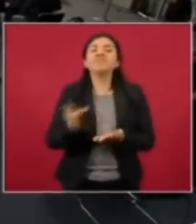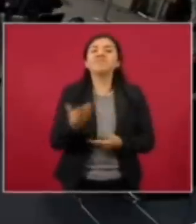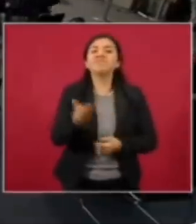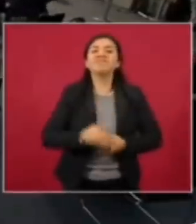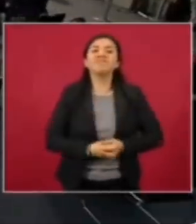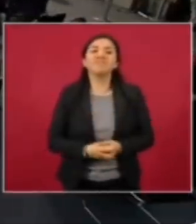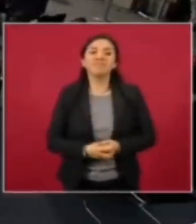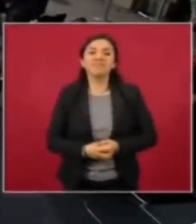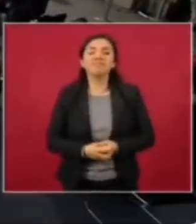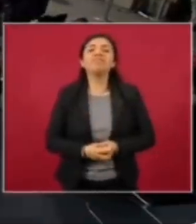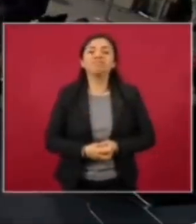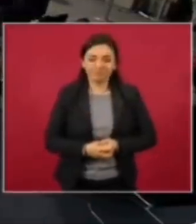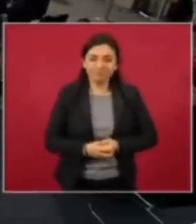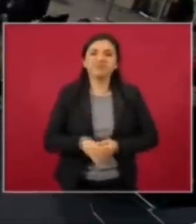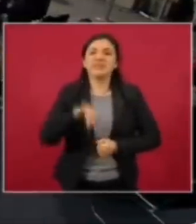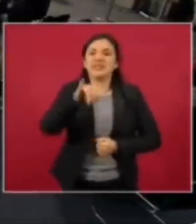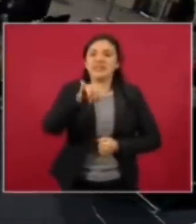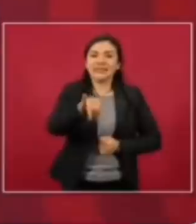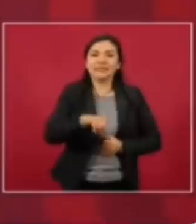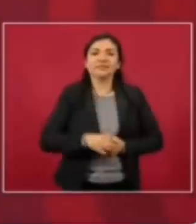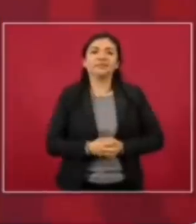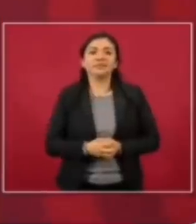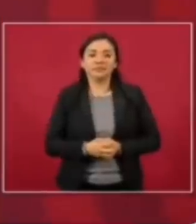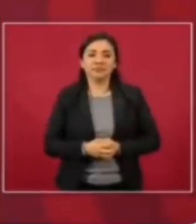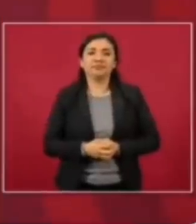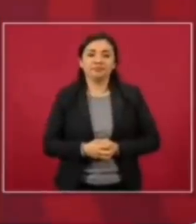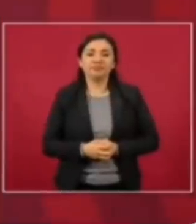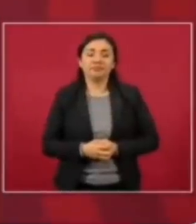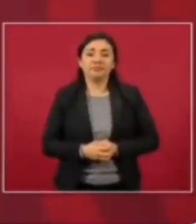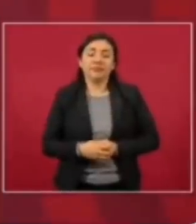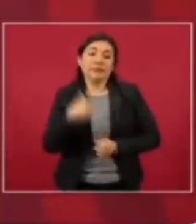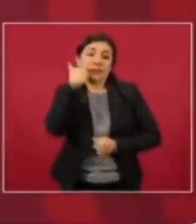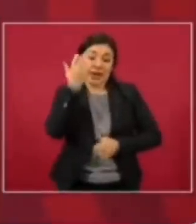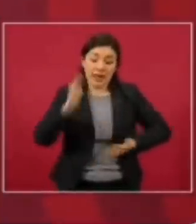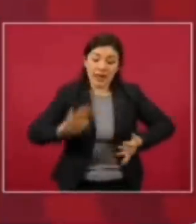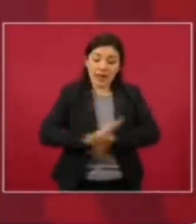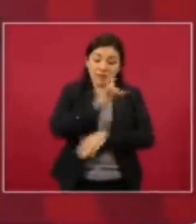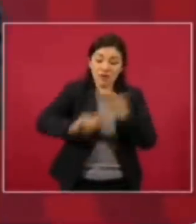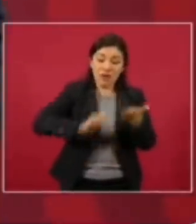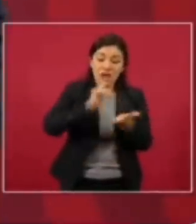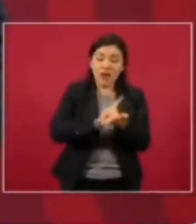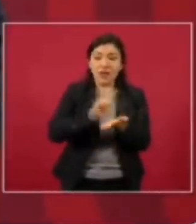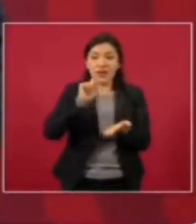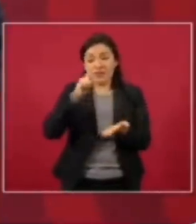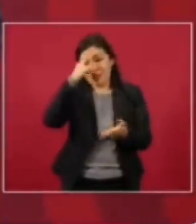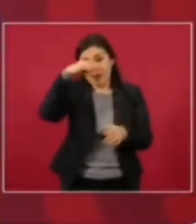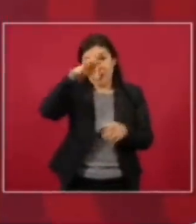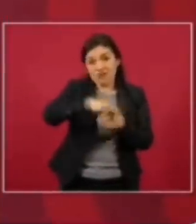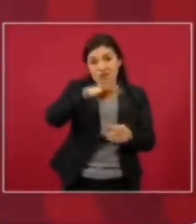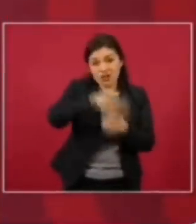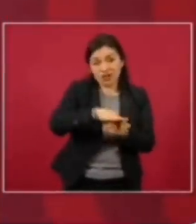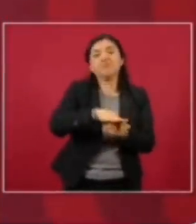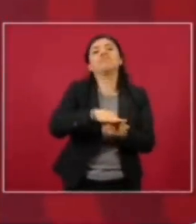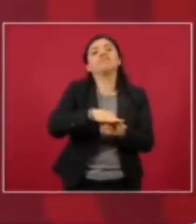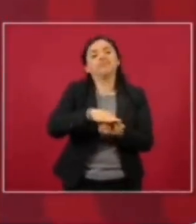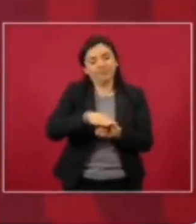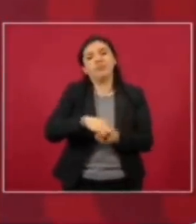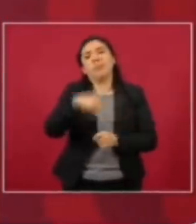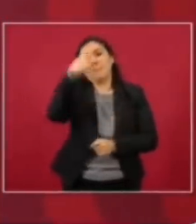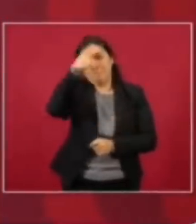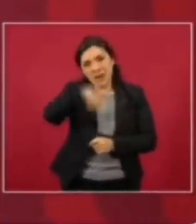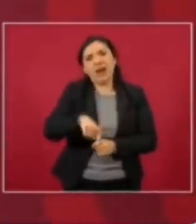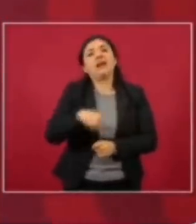Gracias, presidente. Sí, claro que la propuesta de reforma va